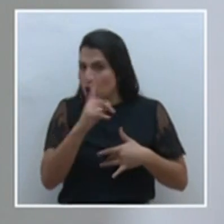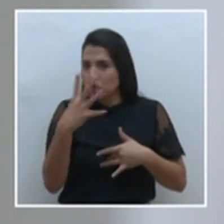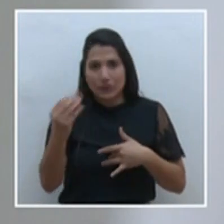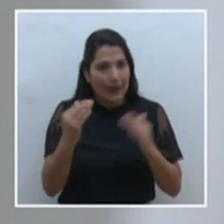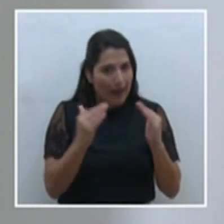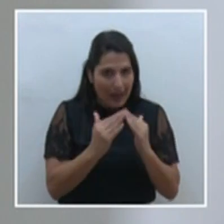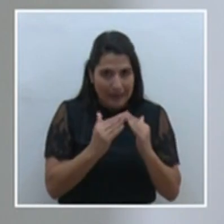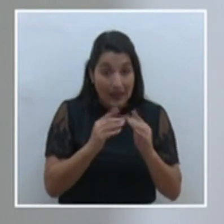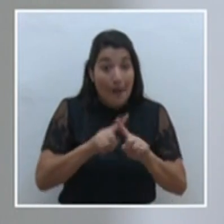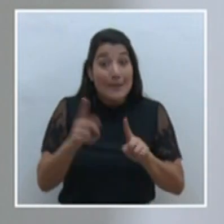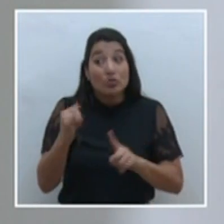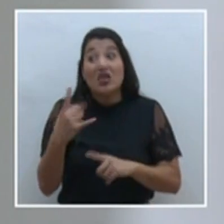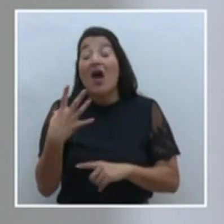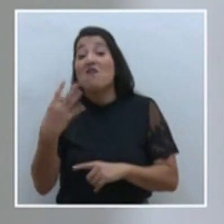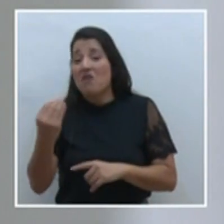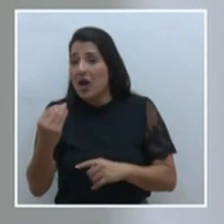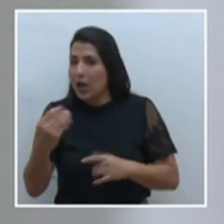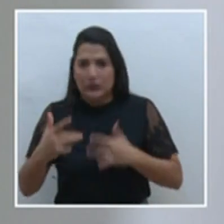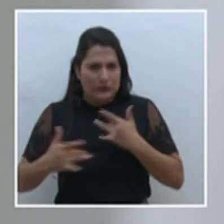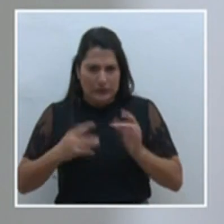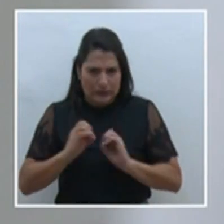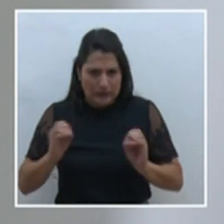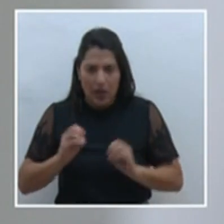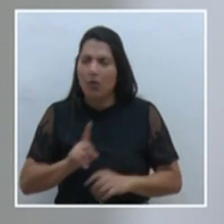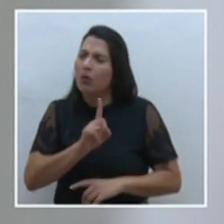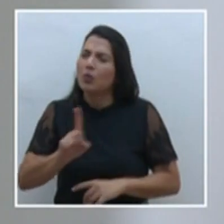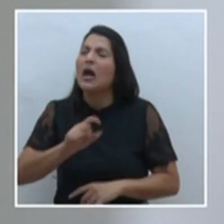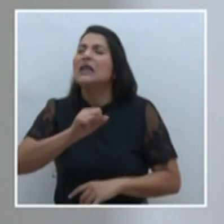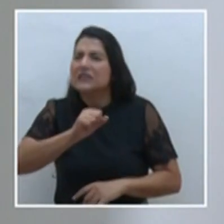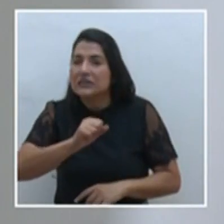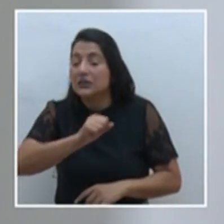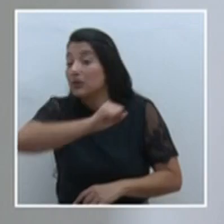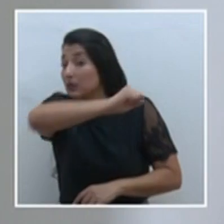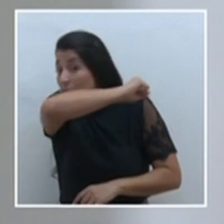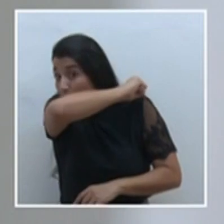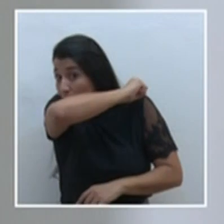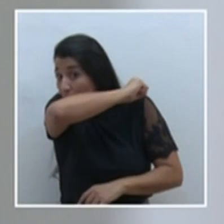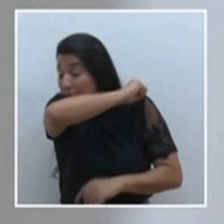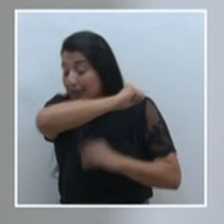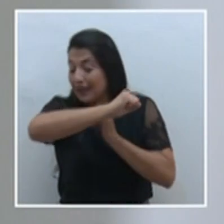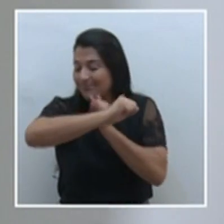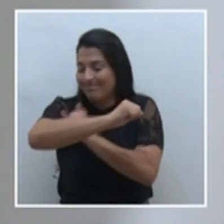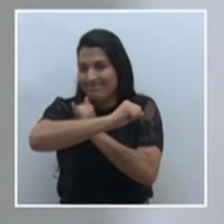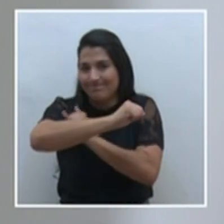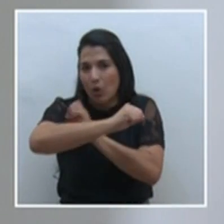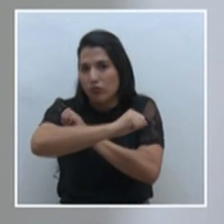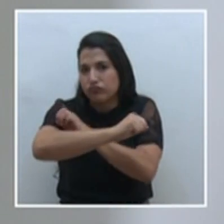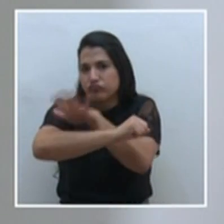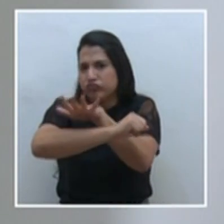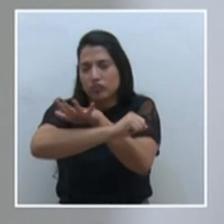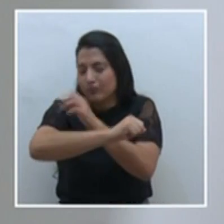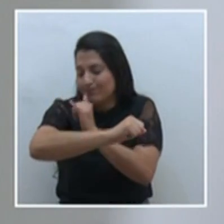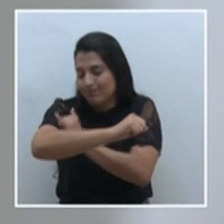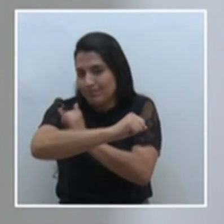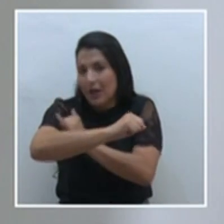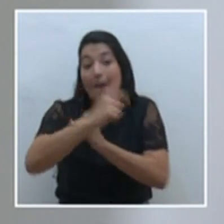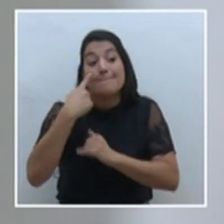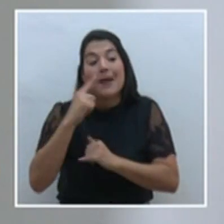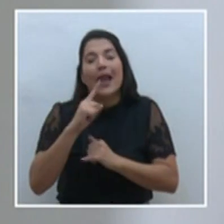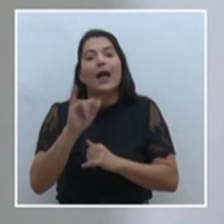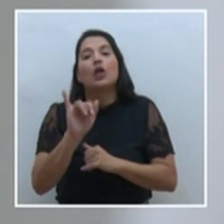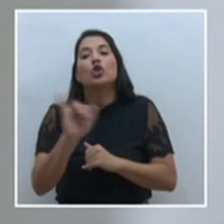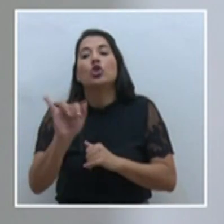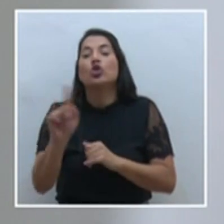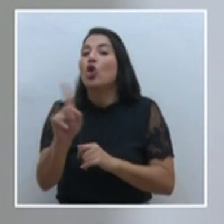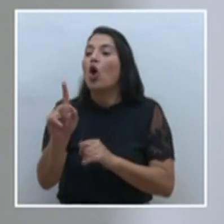estornudar, que se tape con la cara interna del antebrazo, de tal forma que haga un sello y que las gotitas no salgan para que no exponga a las demás personas. El hecho de